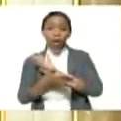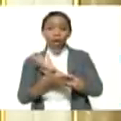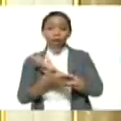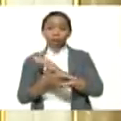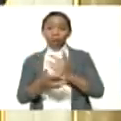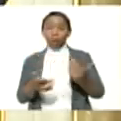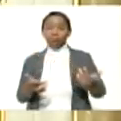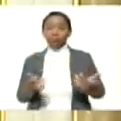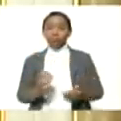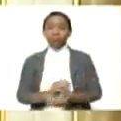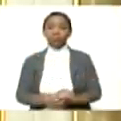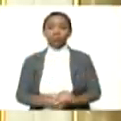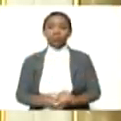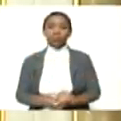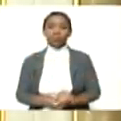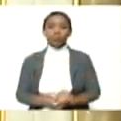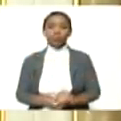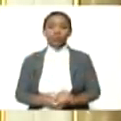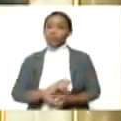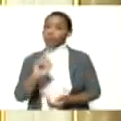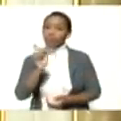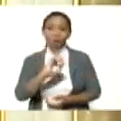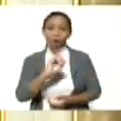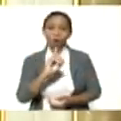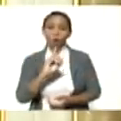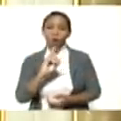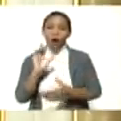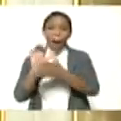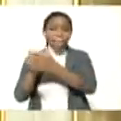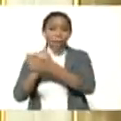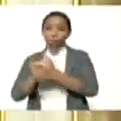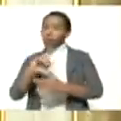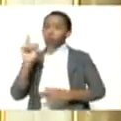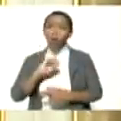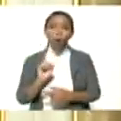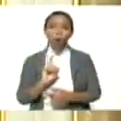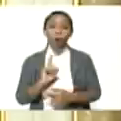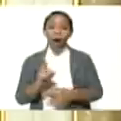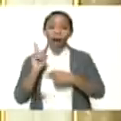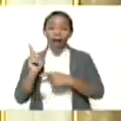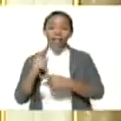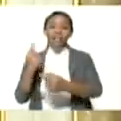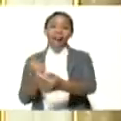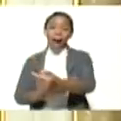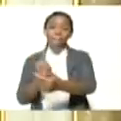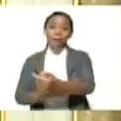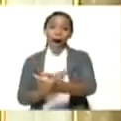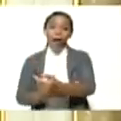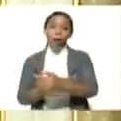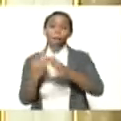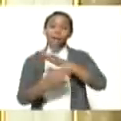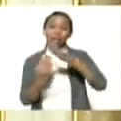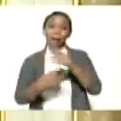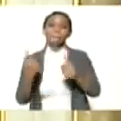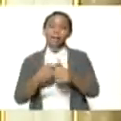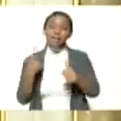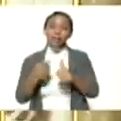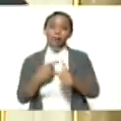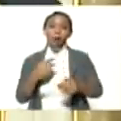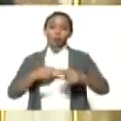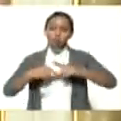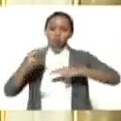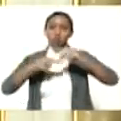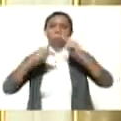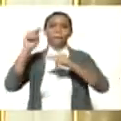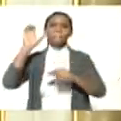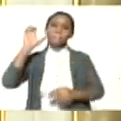punible. No, más que el amiguismo, es la hermandad basada en principios para construir